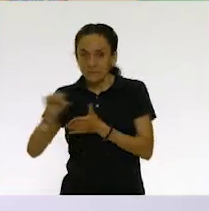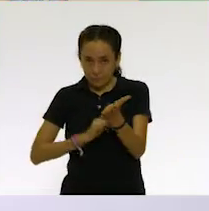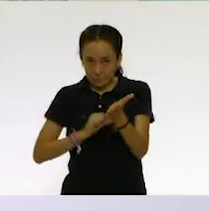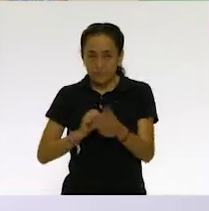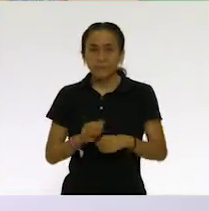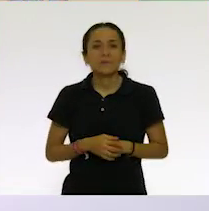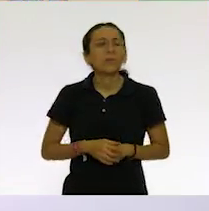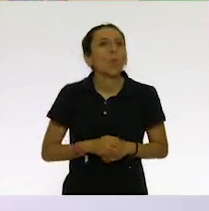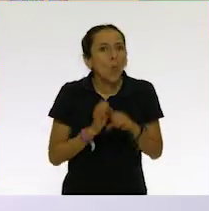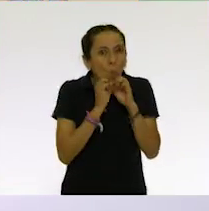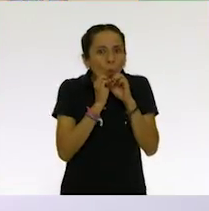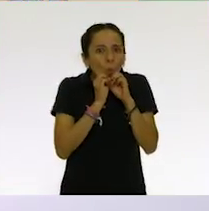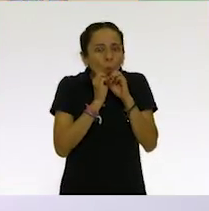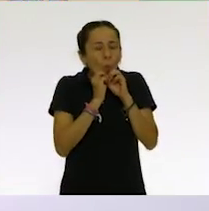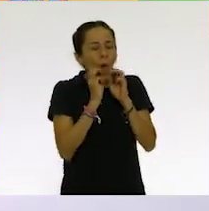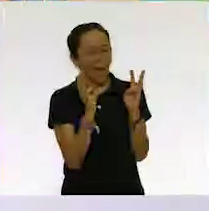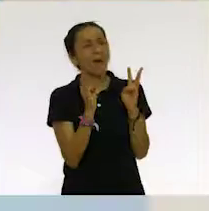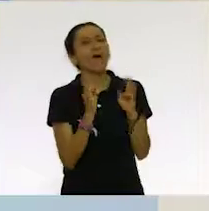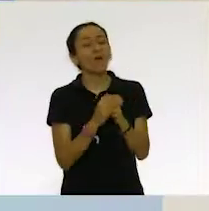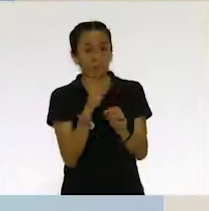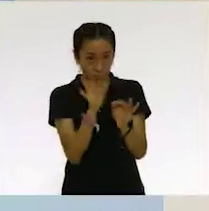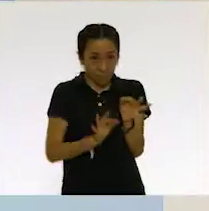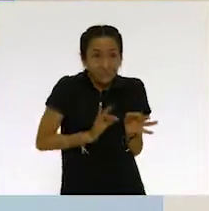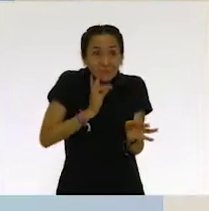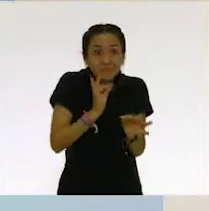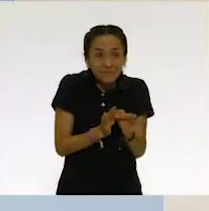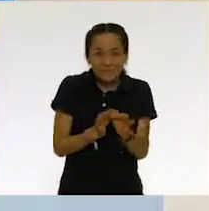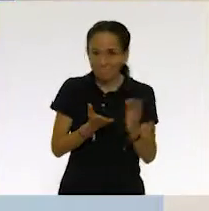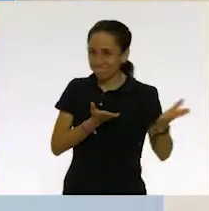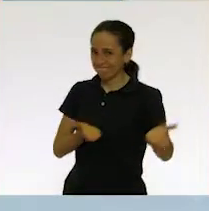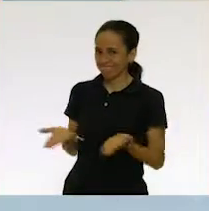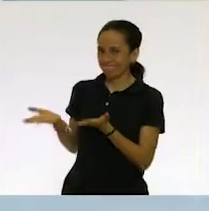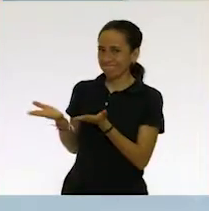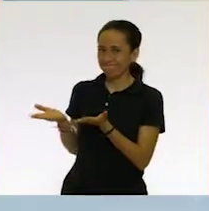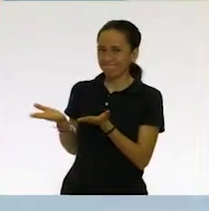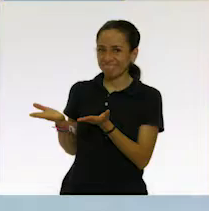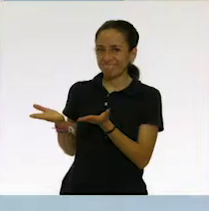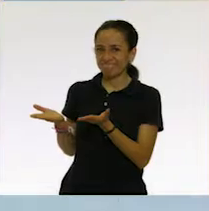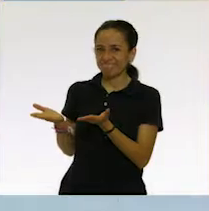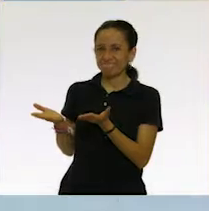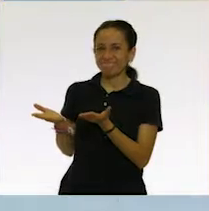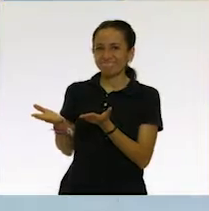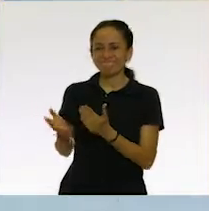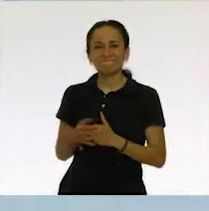Wow, ya quedó lista, ¿verdad? Claro que sí. A ver, ¿cómo quedó? Aquí está.